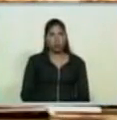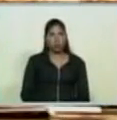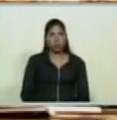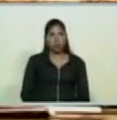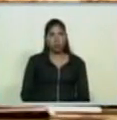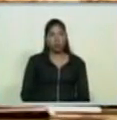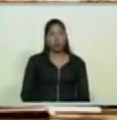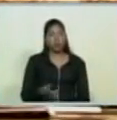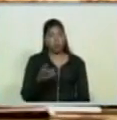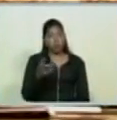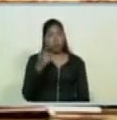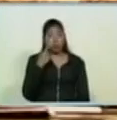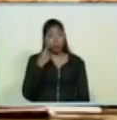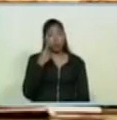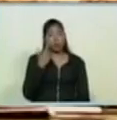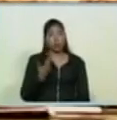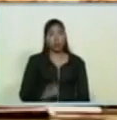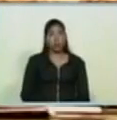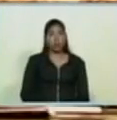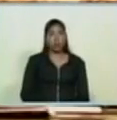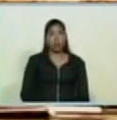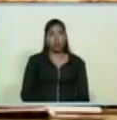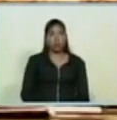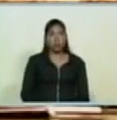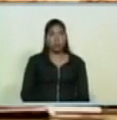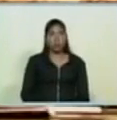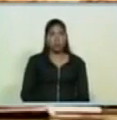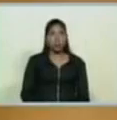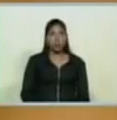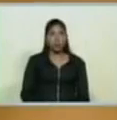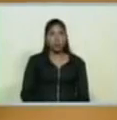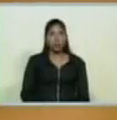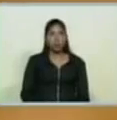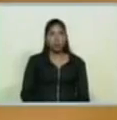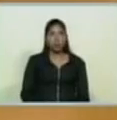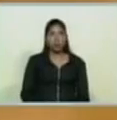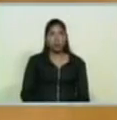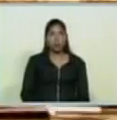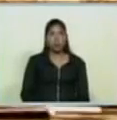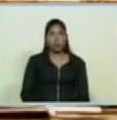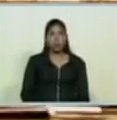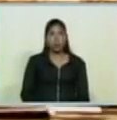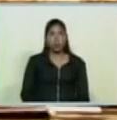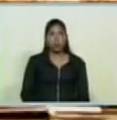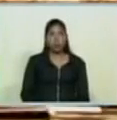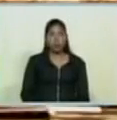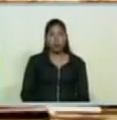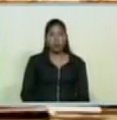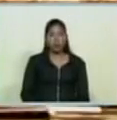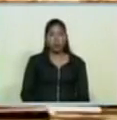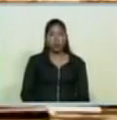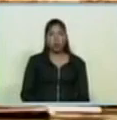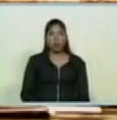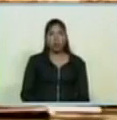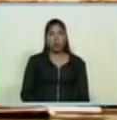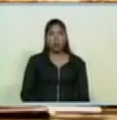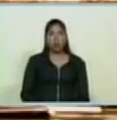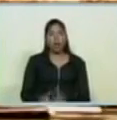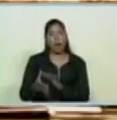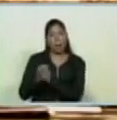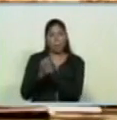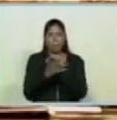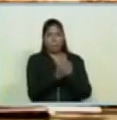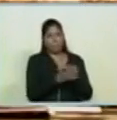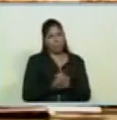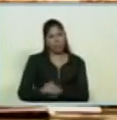Por ahí va la cosa, camarada, camaradita, camaradota. Por ahí va la cosa, compatriotas, compatriotos, amigos y amigas,